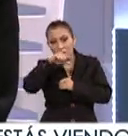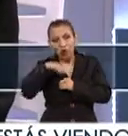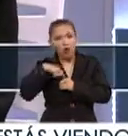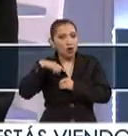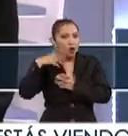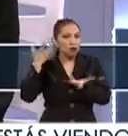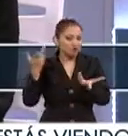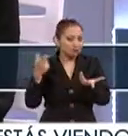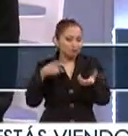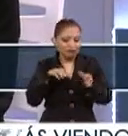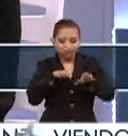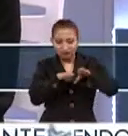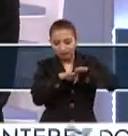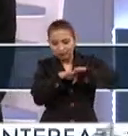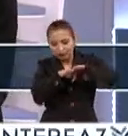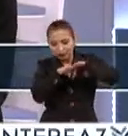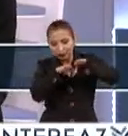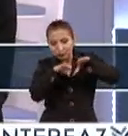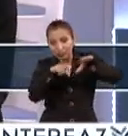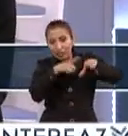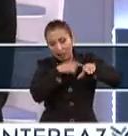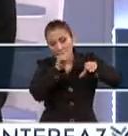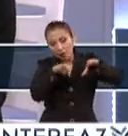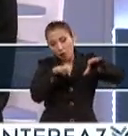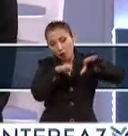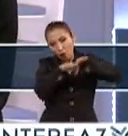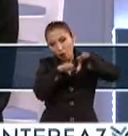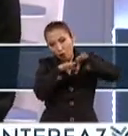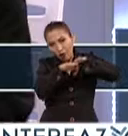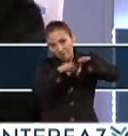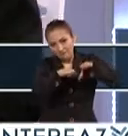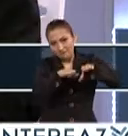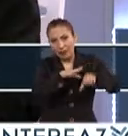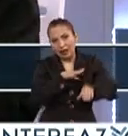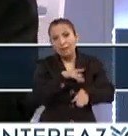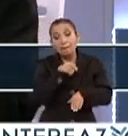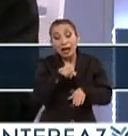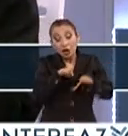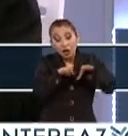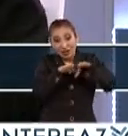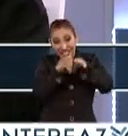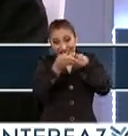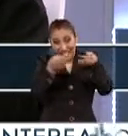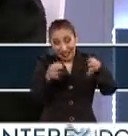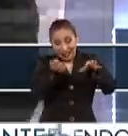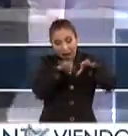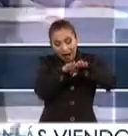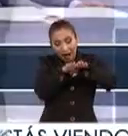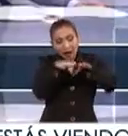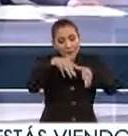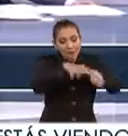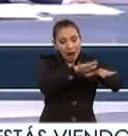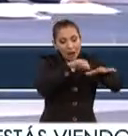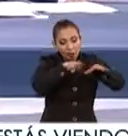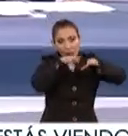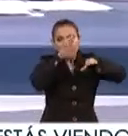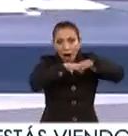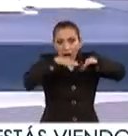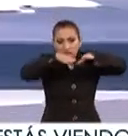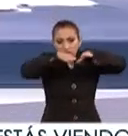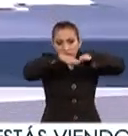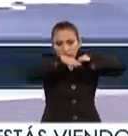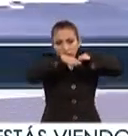Colima, que se deben a ese contacto entre las placas. Pero esas placas de oceánicas se siguen metiendo